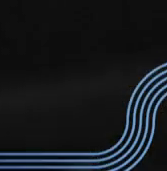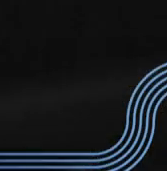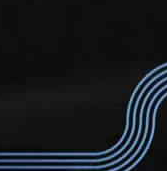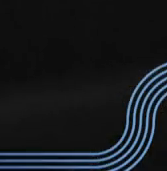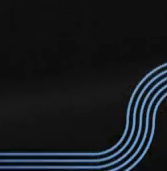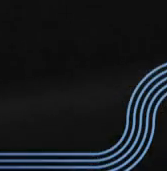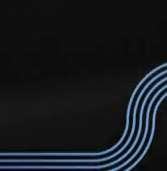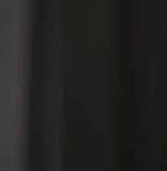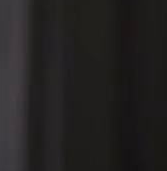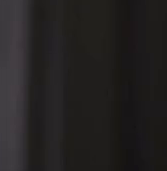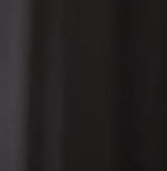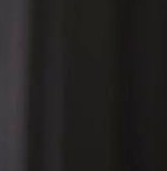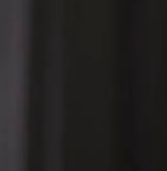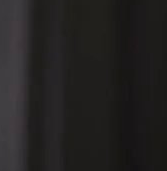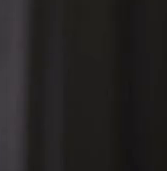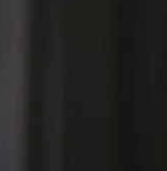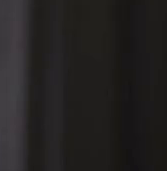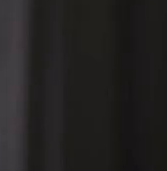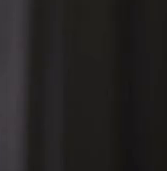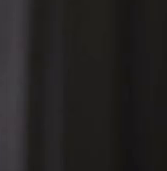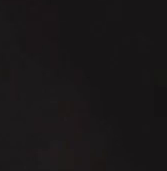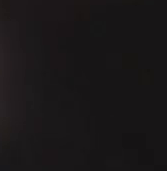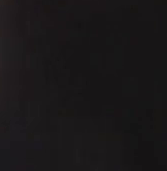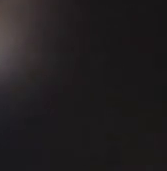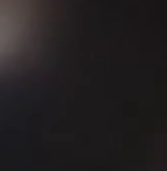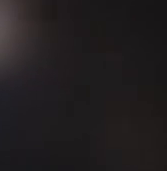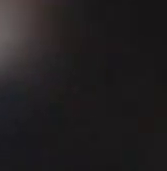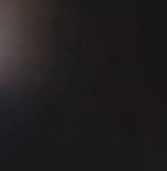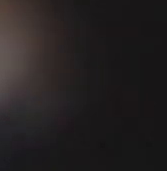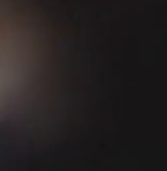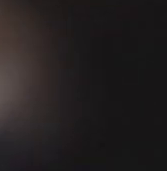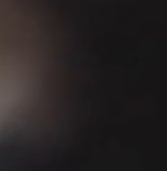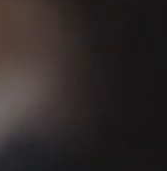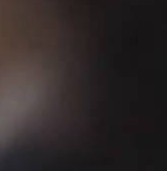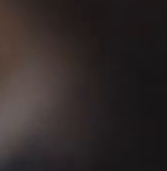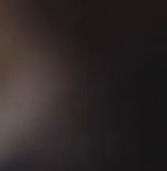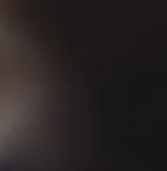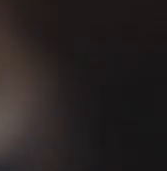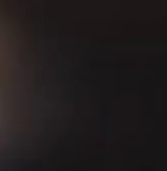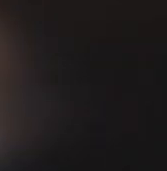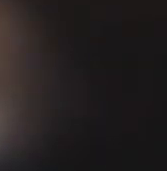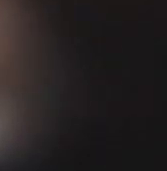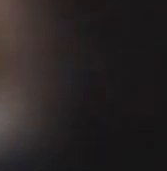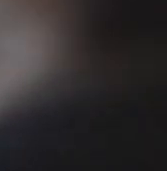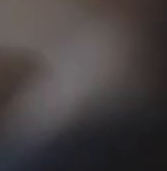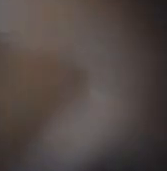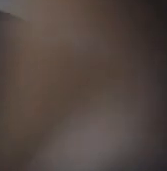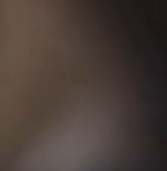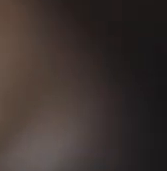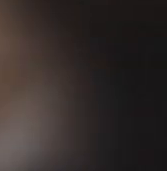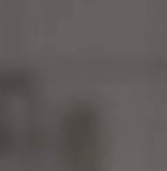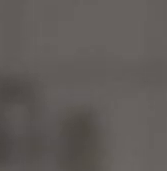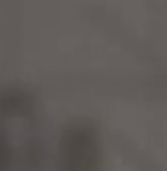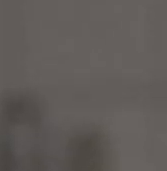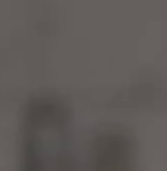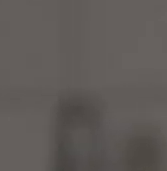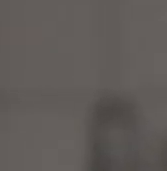comunicar con otra gente esta familia vive a la deriva los miedosos a mí no me caen bien Por eso nunca juego contigo